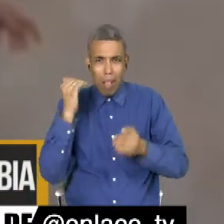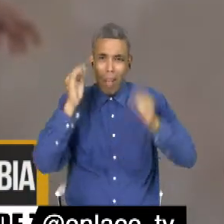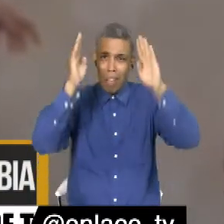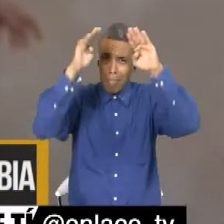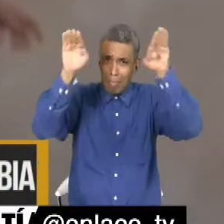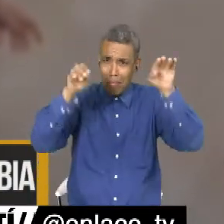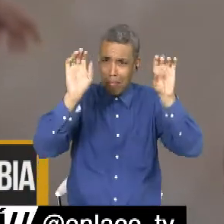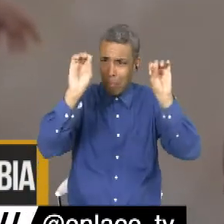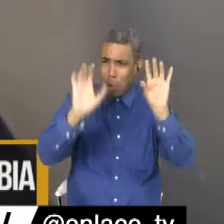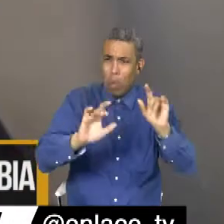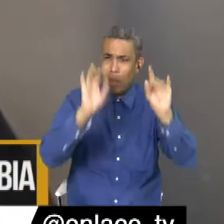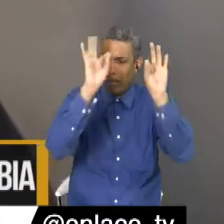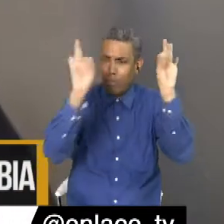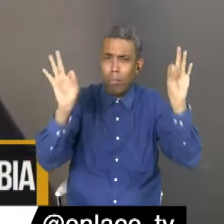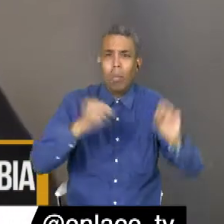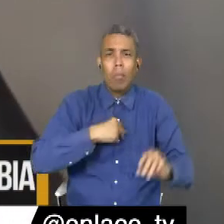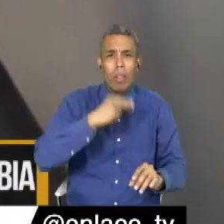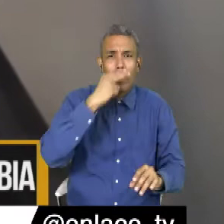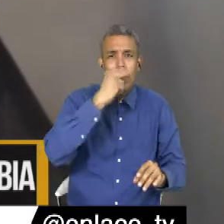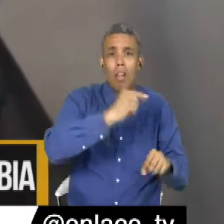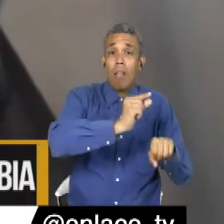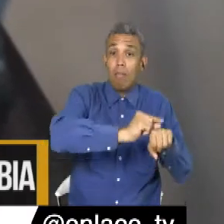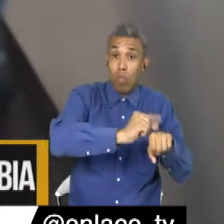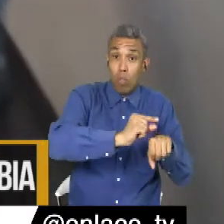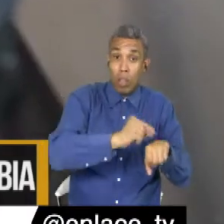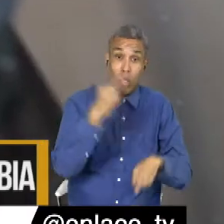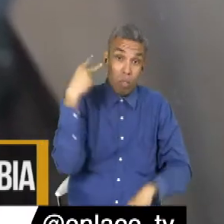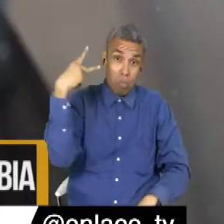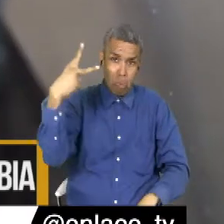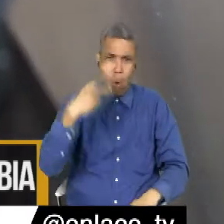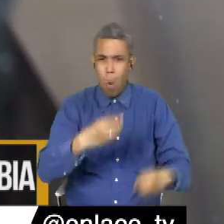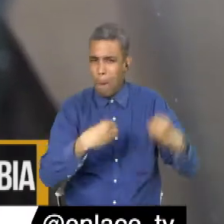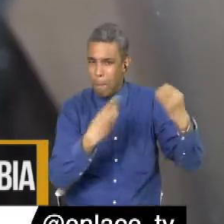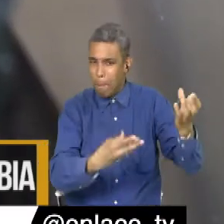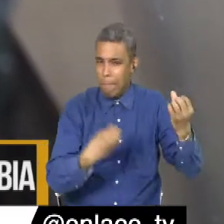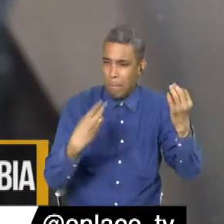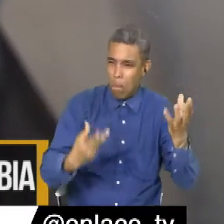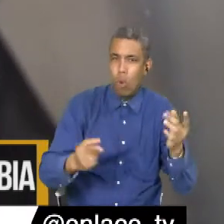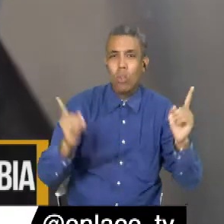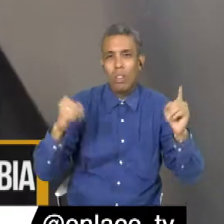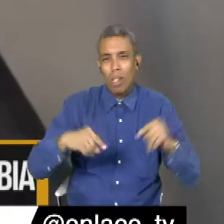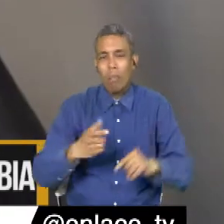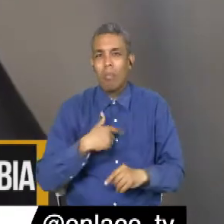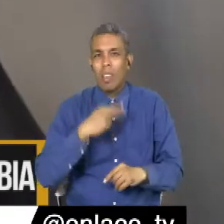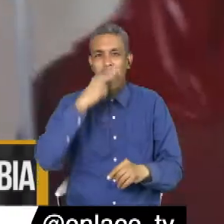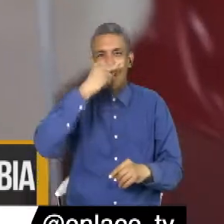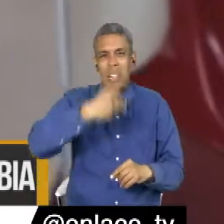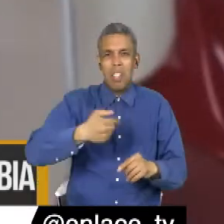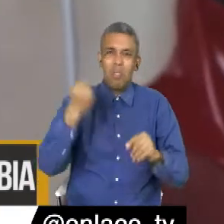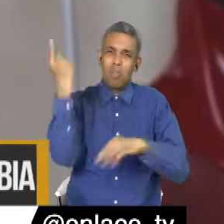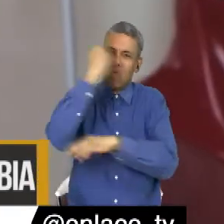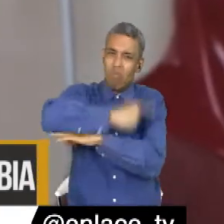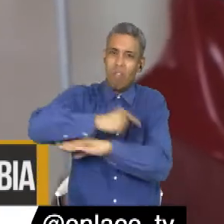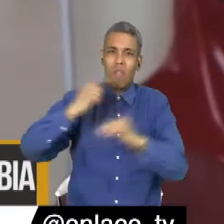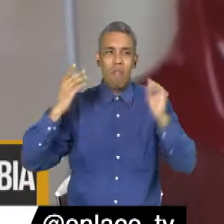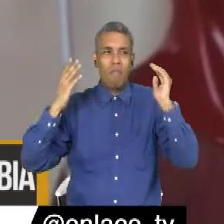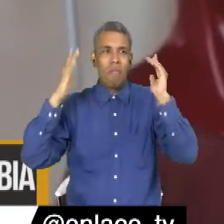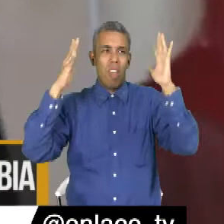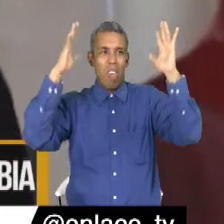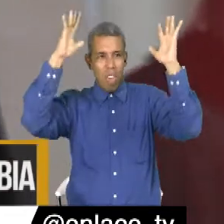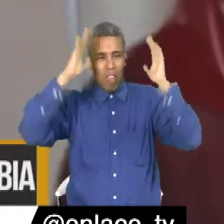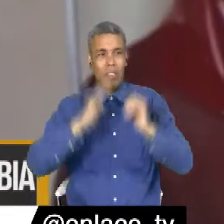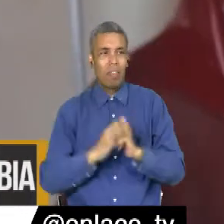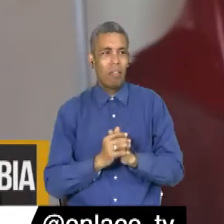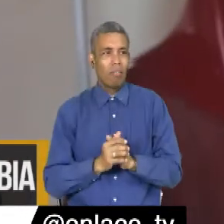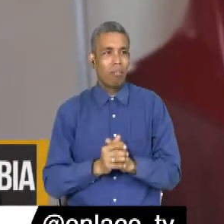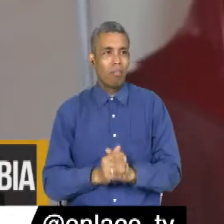hemos llevado regalos a dos fundaciones, hemos hecho Día de los Niños, también dándole regalos y felicidad a los niños, fotos con los trajes, hemos